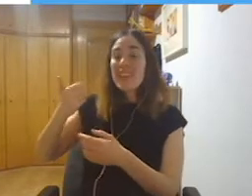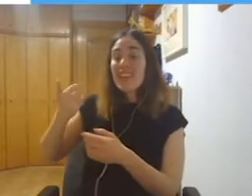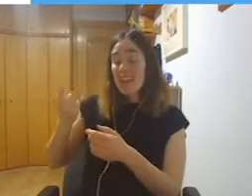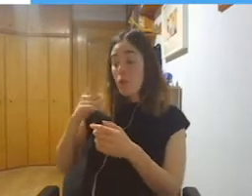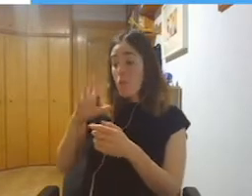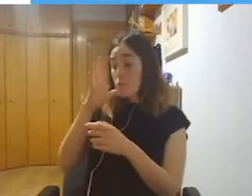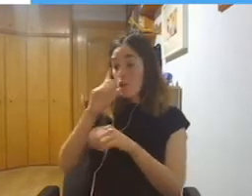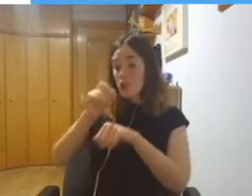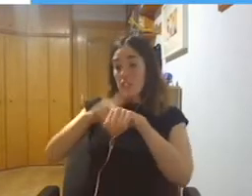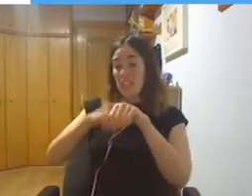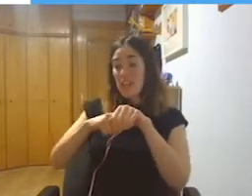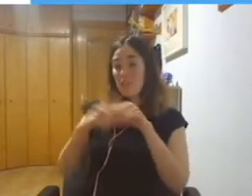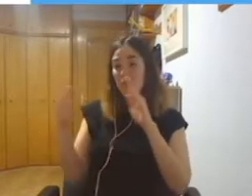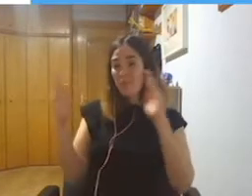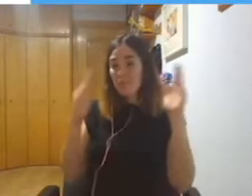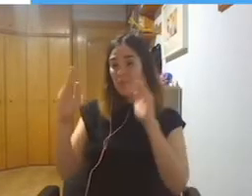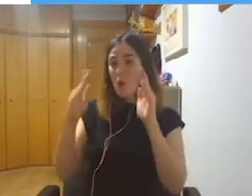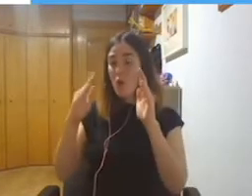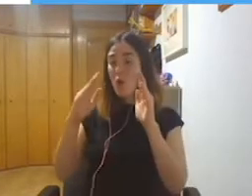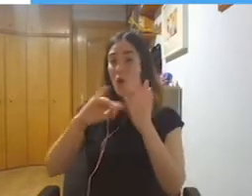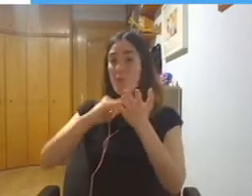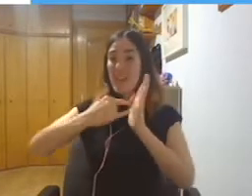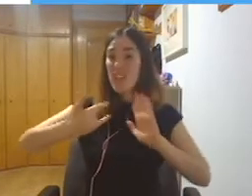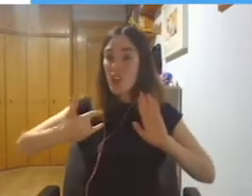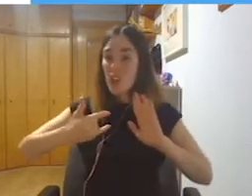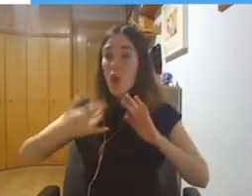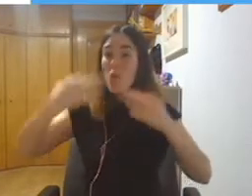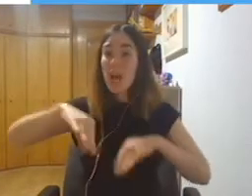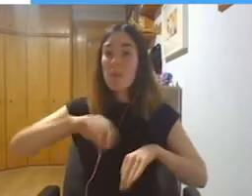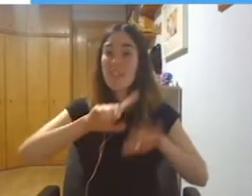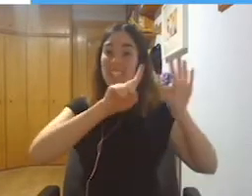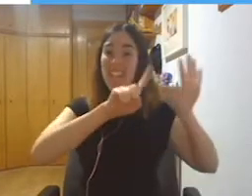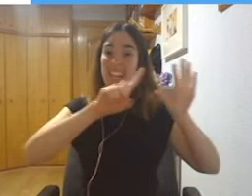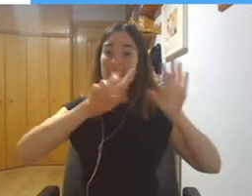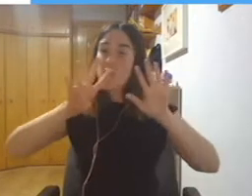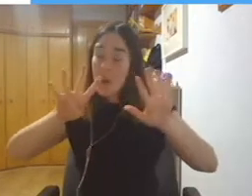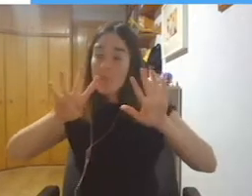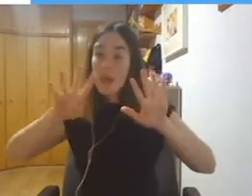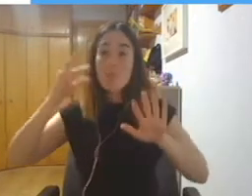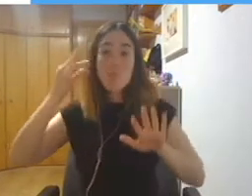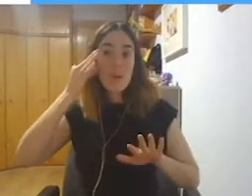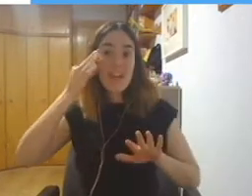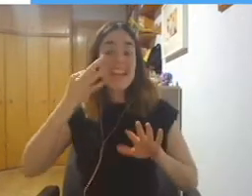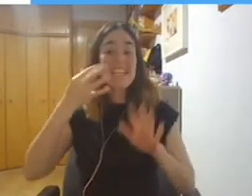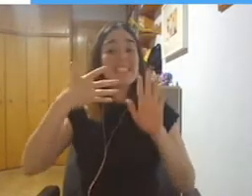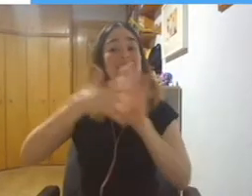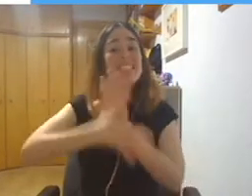metodología, solo 69 eran mujeres, y eso significaba un